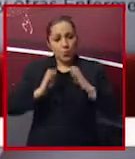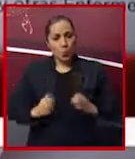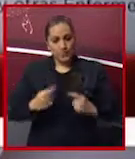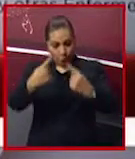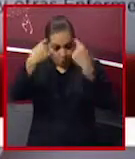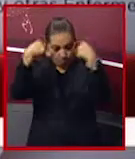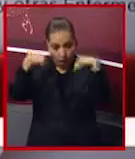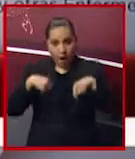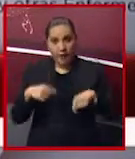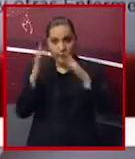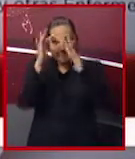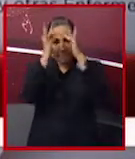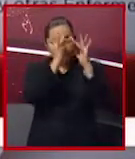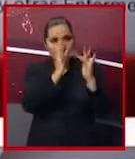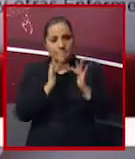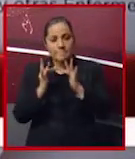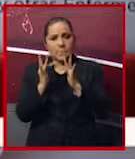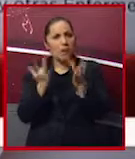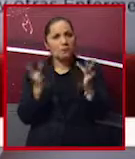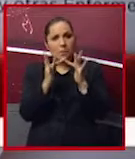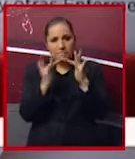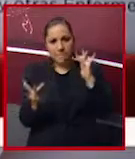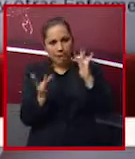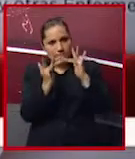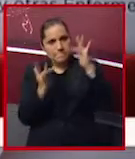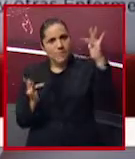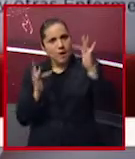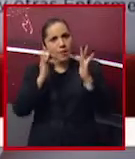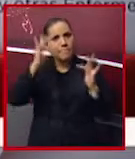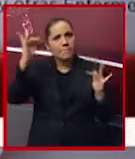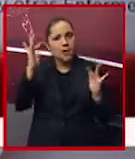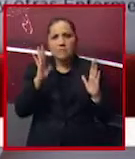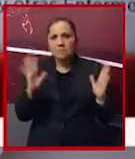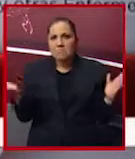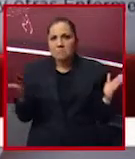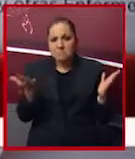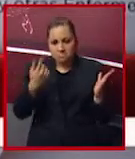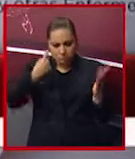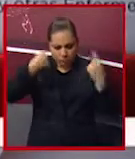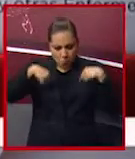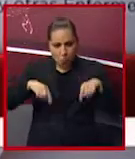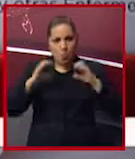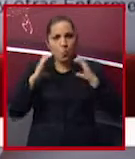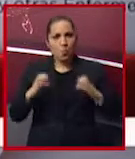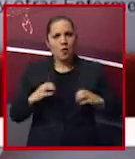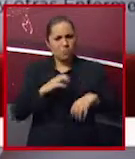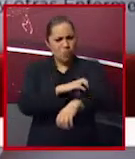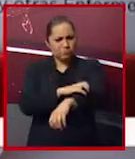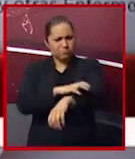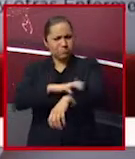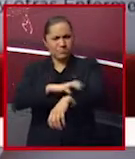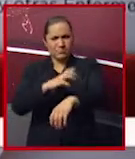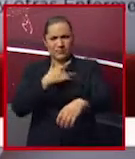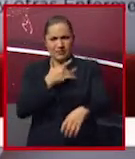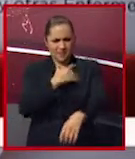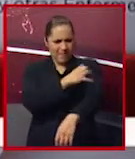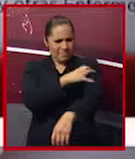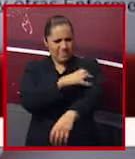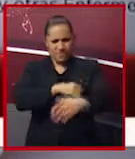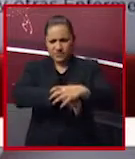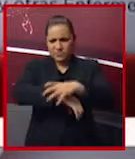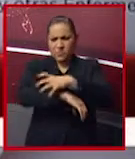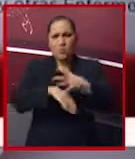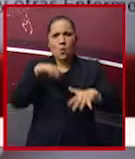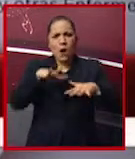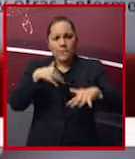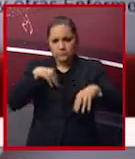error, lo cual lleva a que se presente una inflamación de nervios que ocasiona debilidad muscular o parálisis y otros síntomas